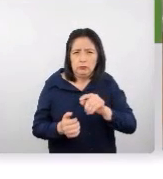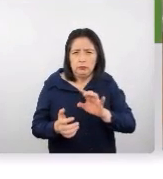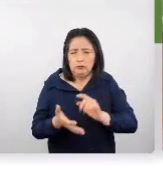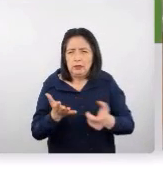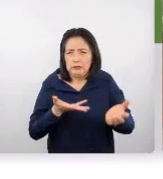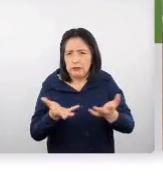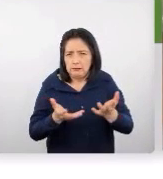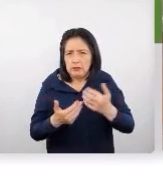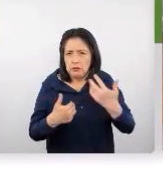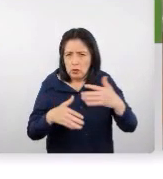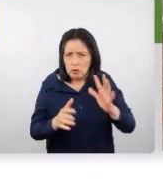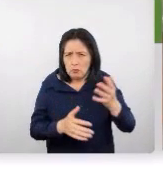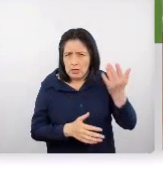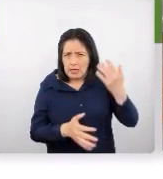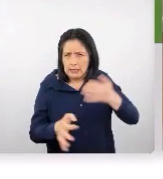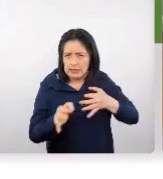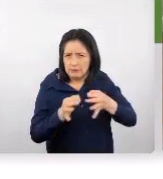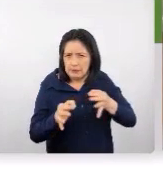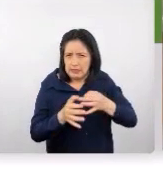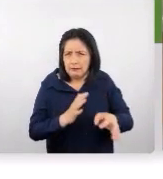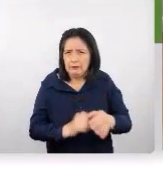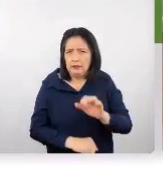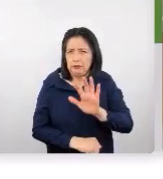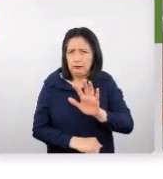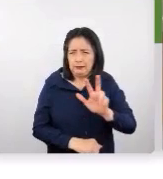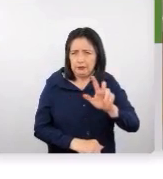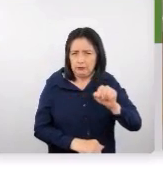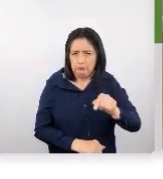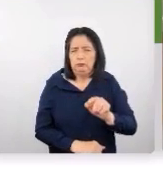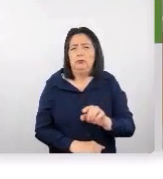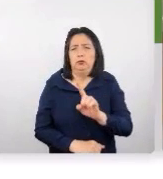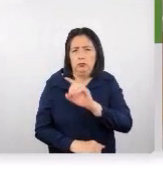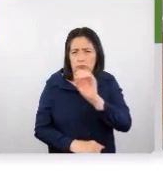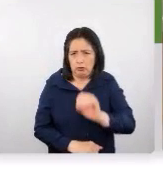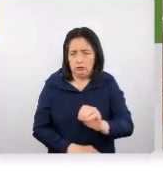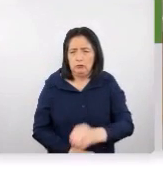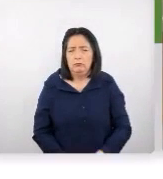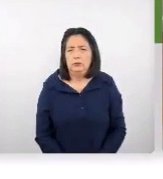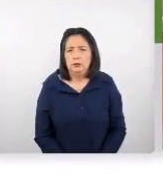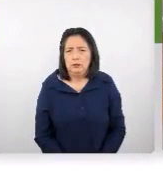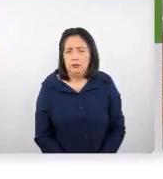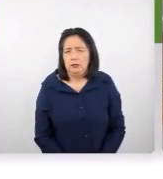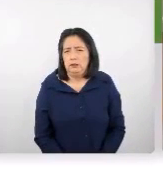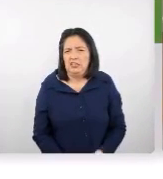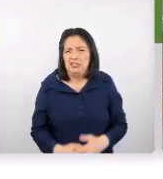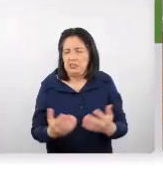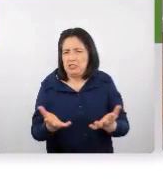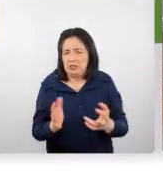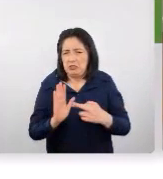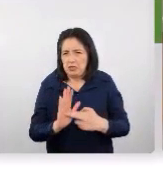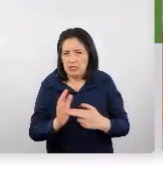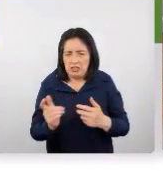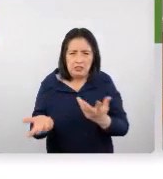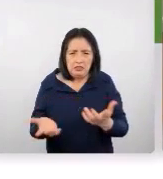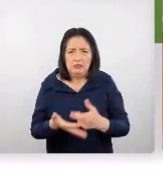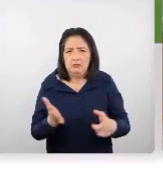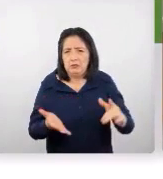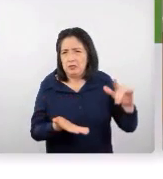estábamos mencionando previamente al turismo y lo que representa la